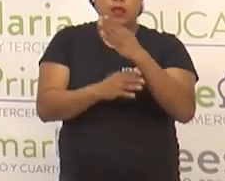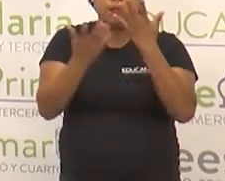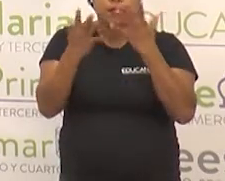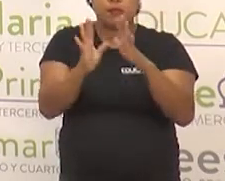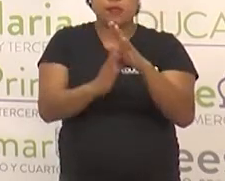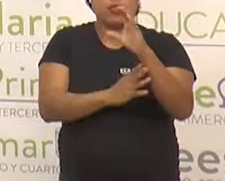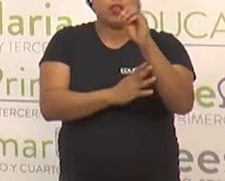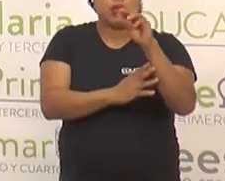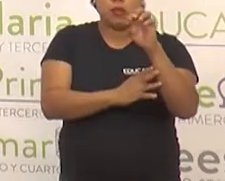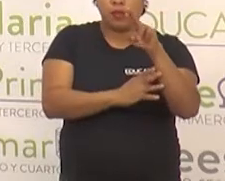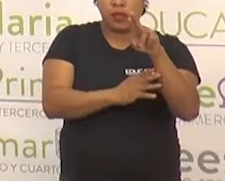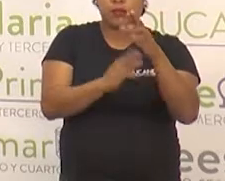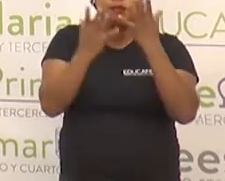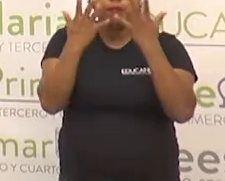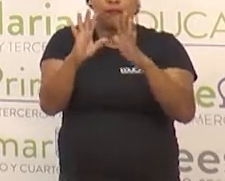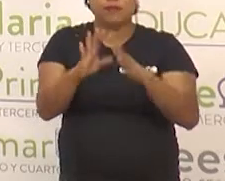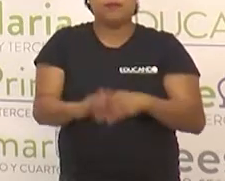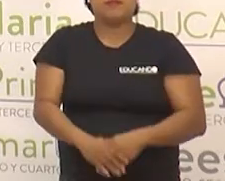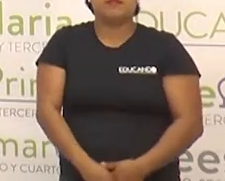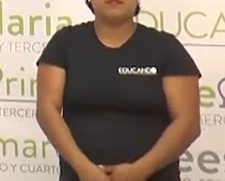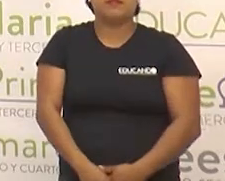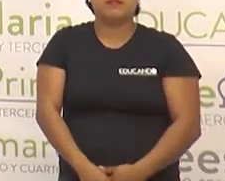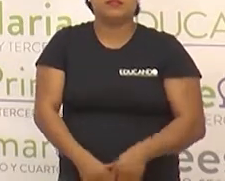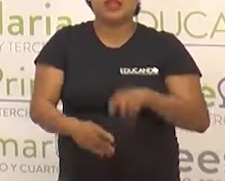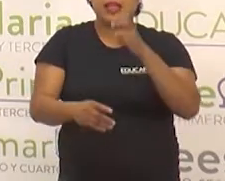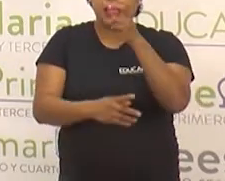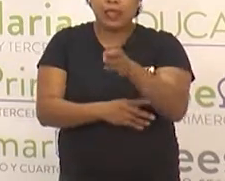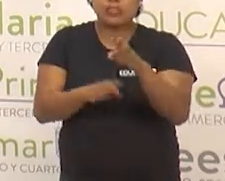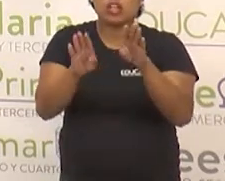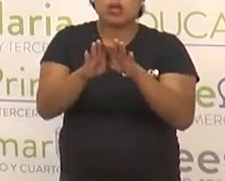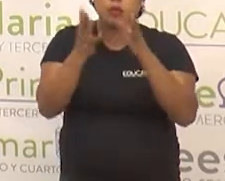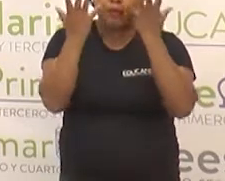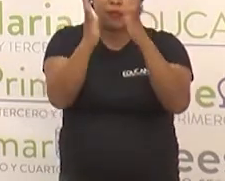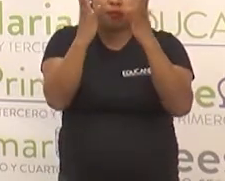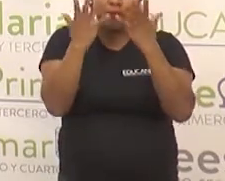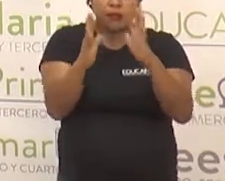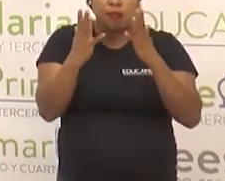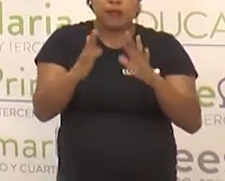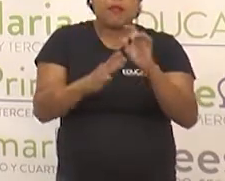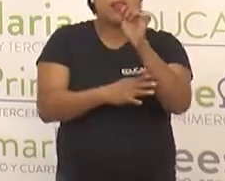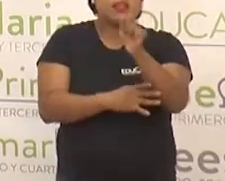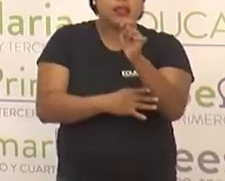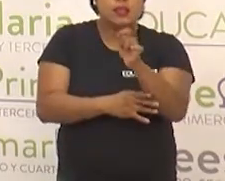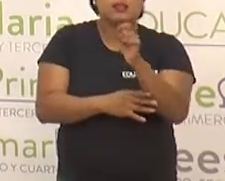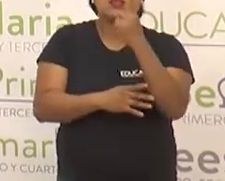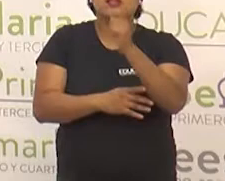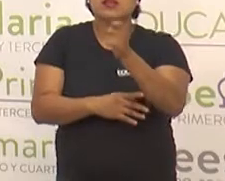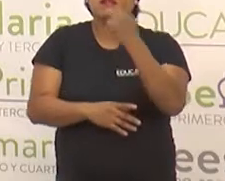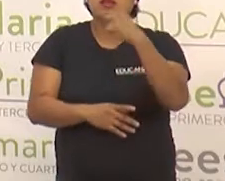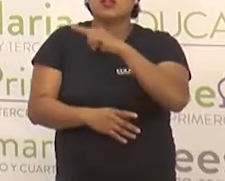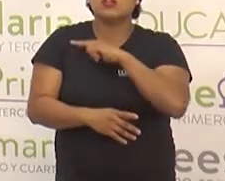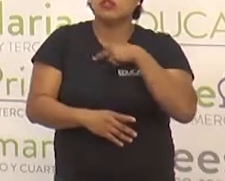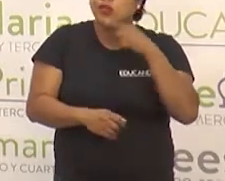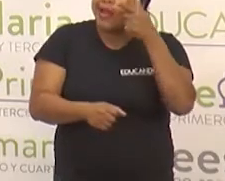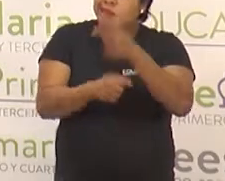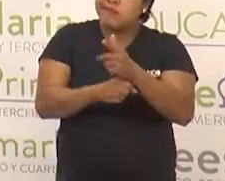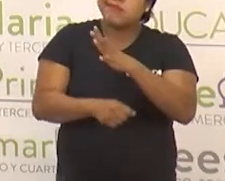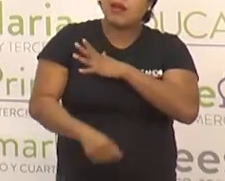buen comer. Y las palmadas nos indican que hemos encontrado una palabra.